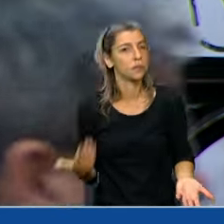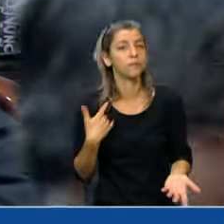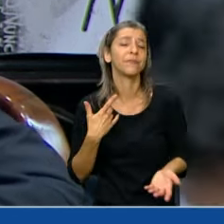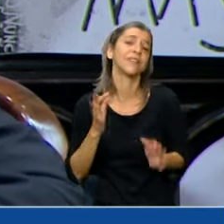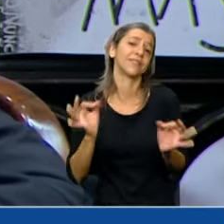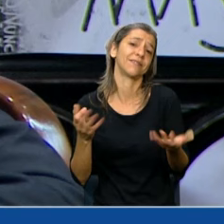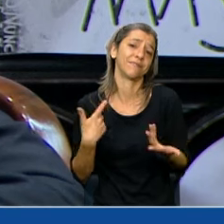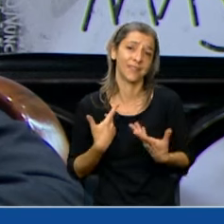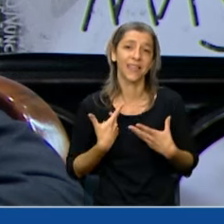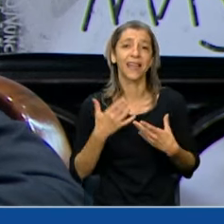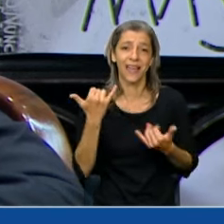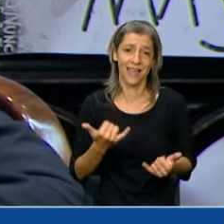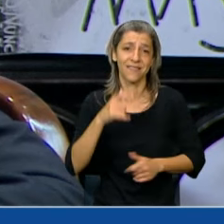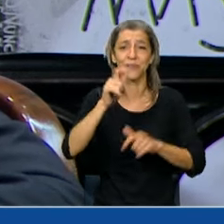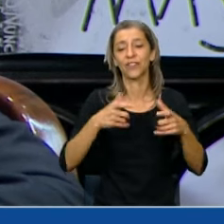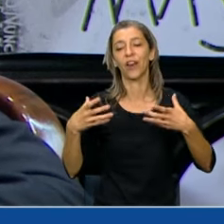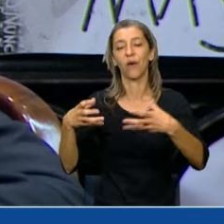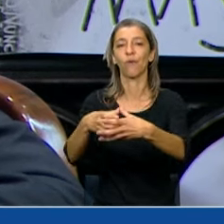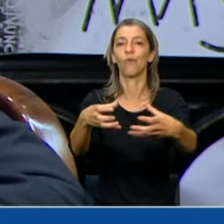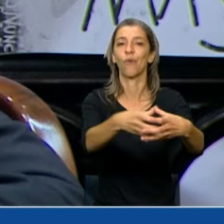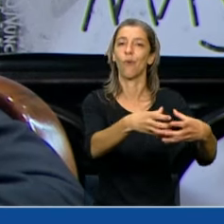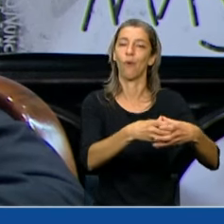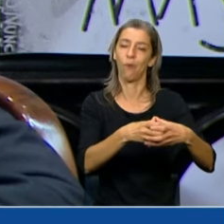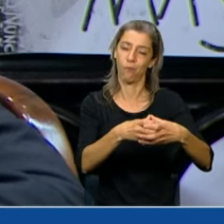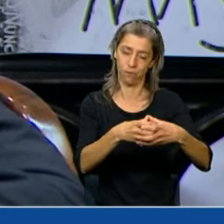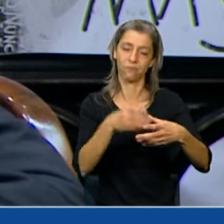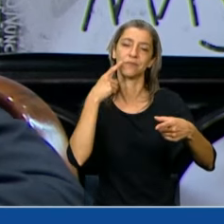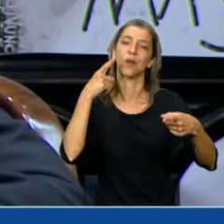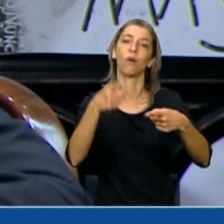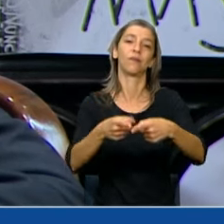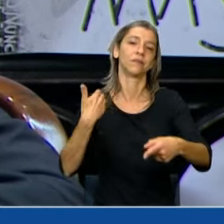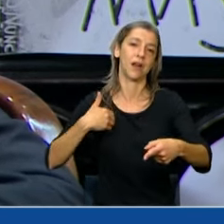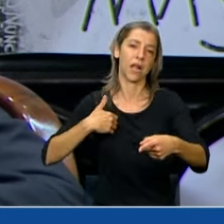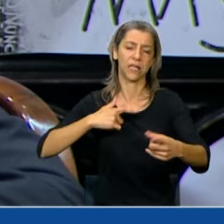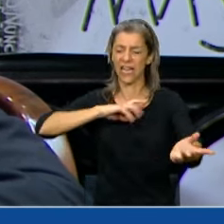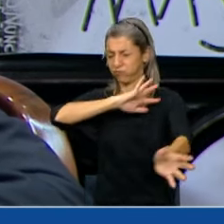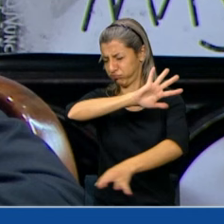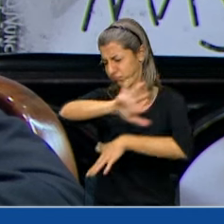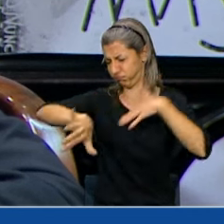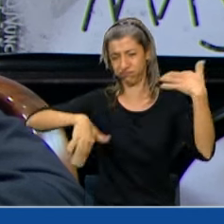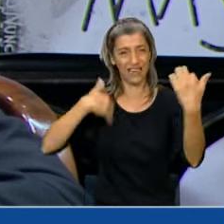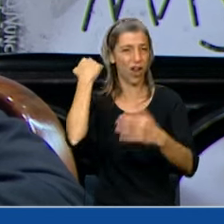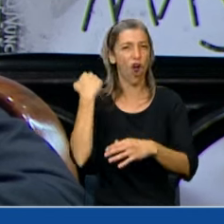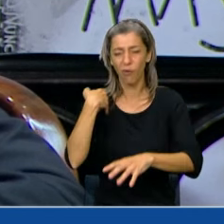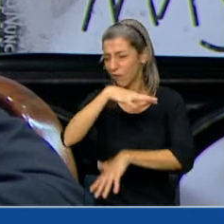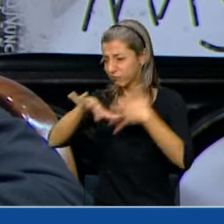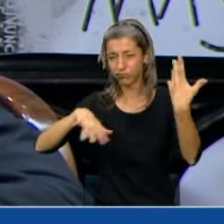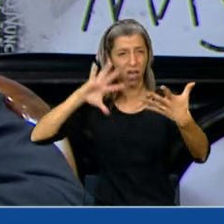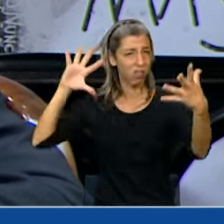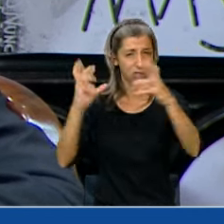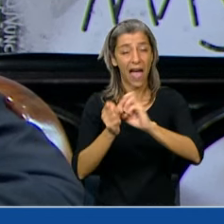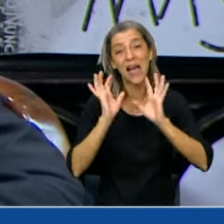quieren llevar a la Argentina a una ecatombe económica e incentivado por un candidato a